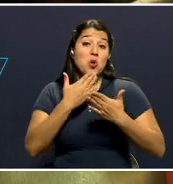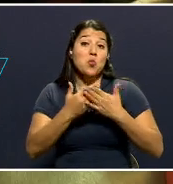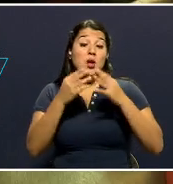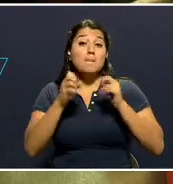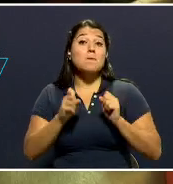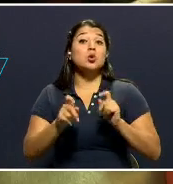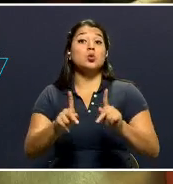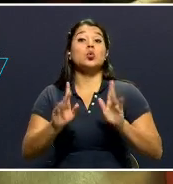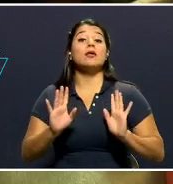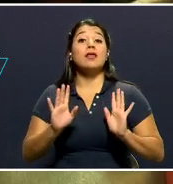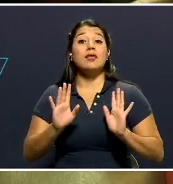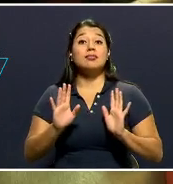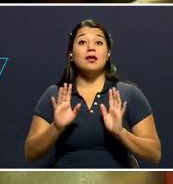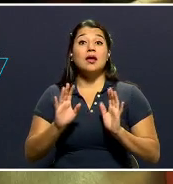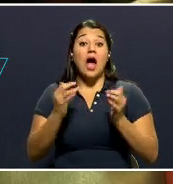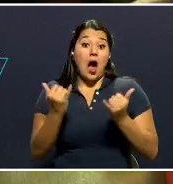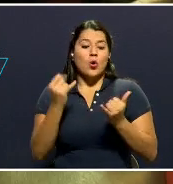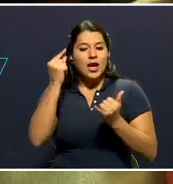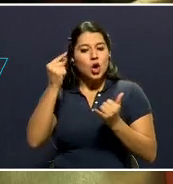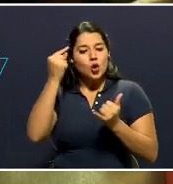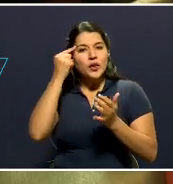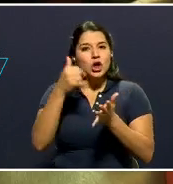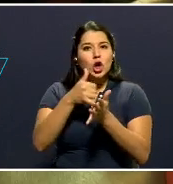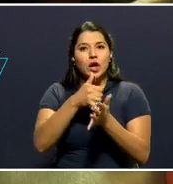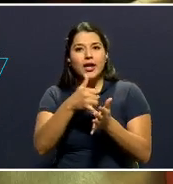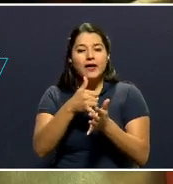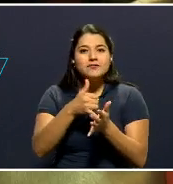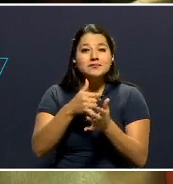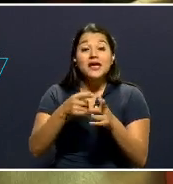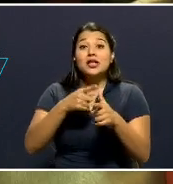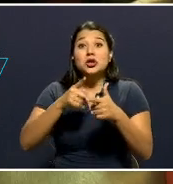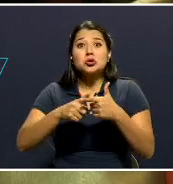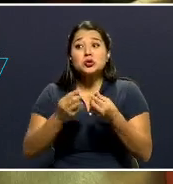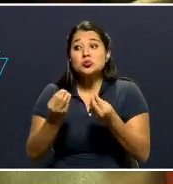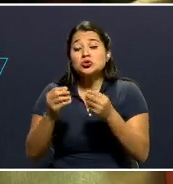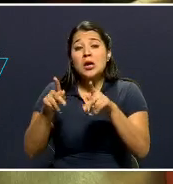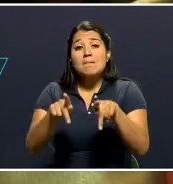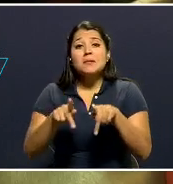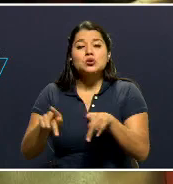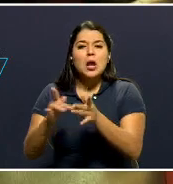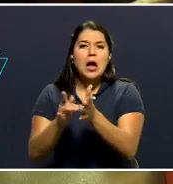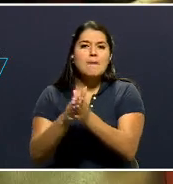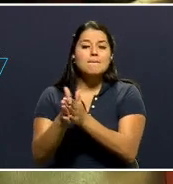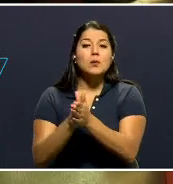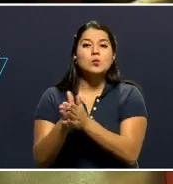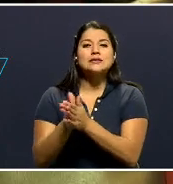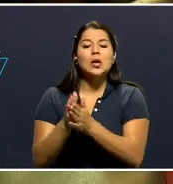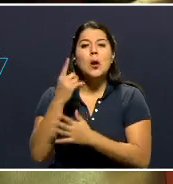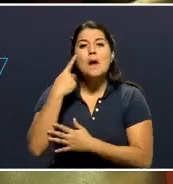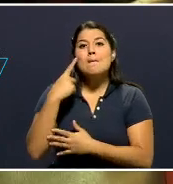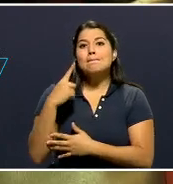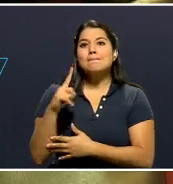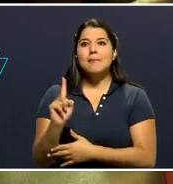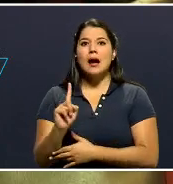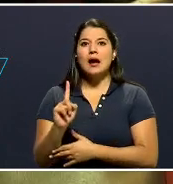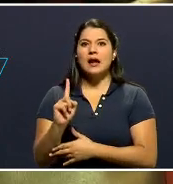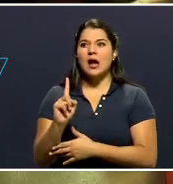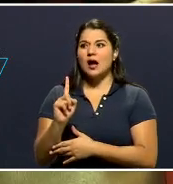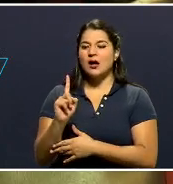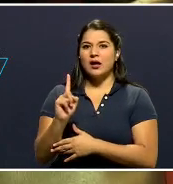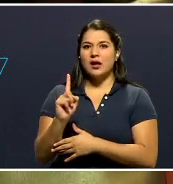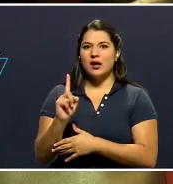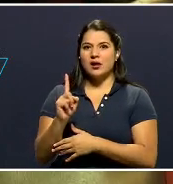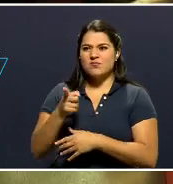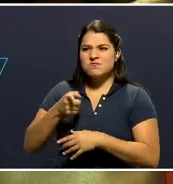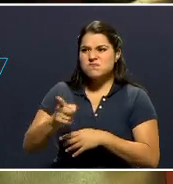del gobierno para que efectivamente, por ejemplo, pusiera, como se dice coloquialmente, más carne en el asador en